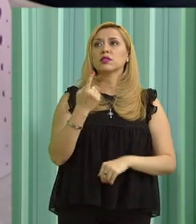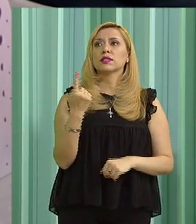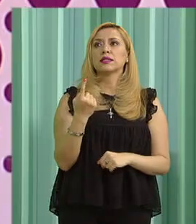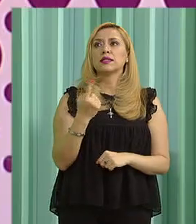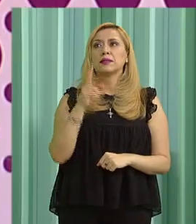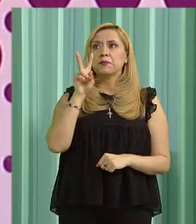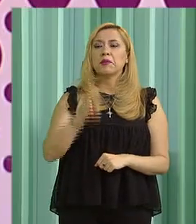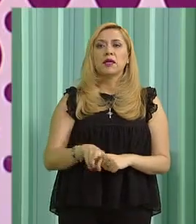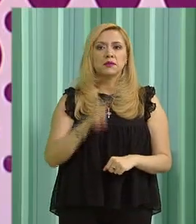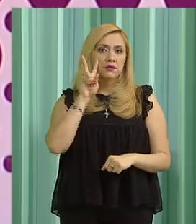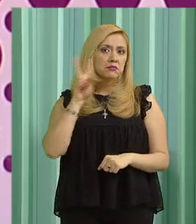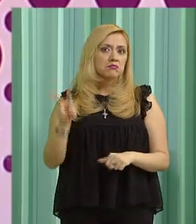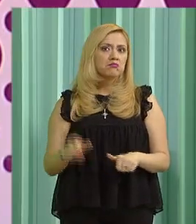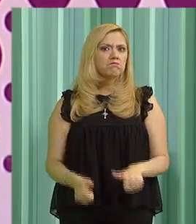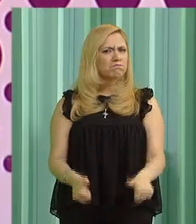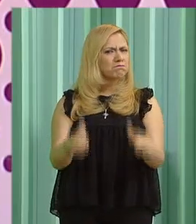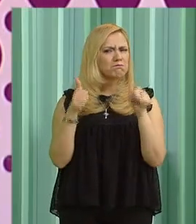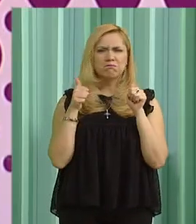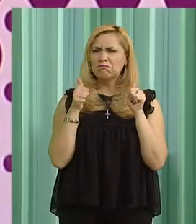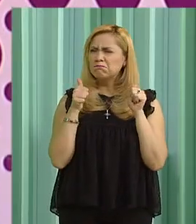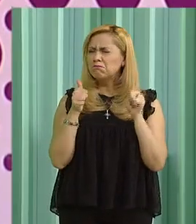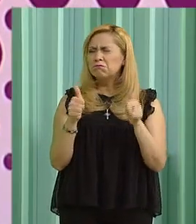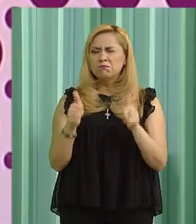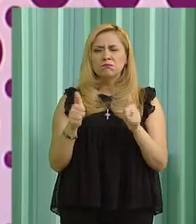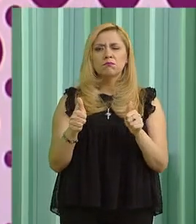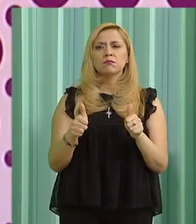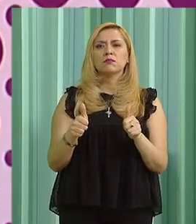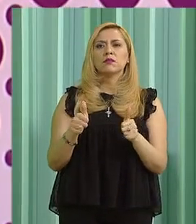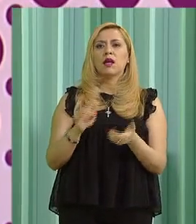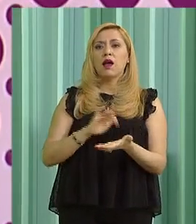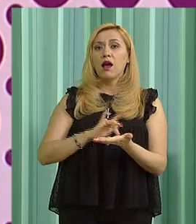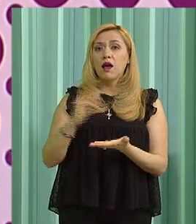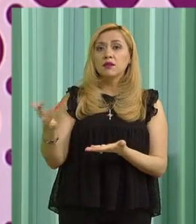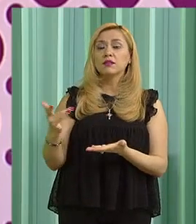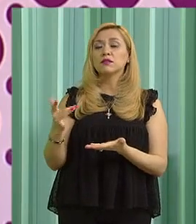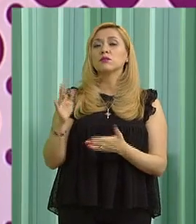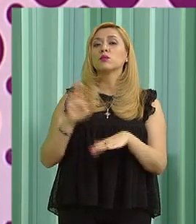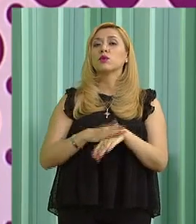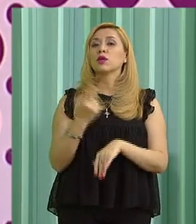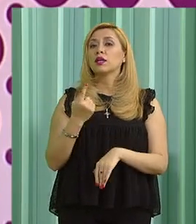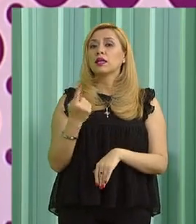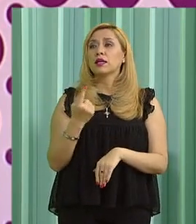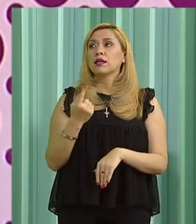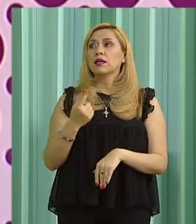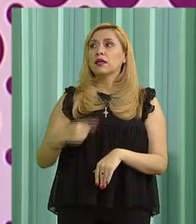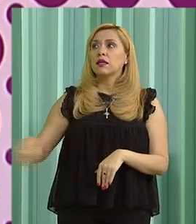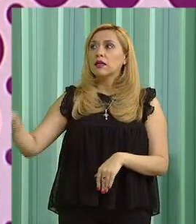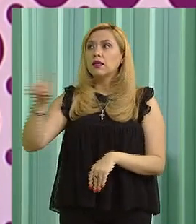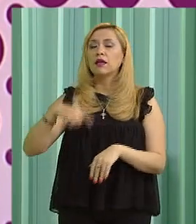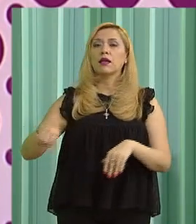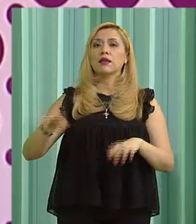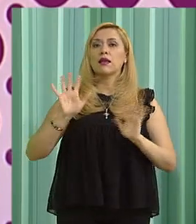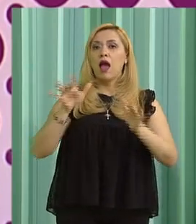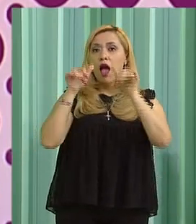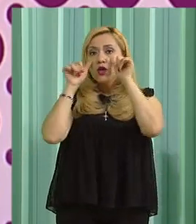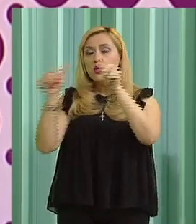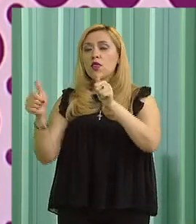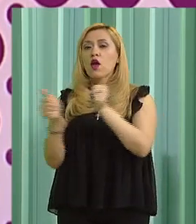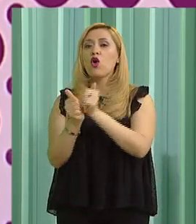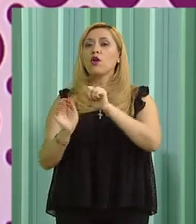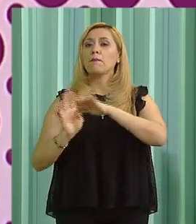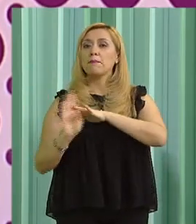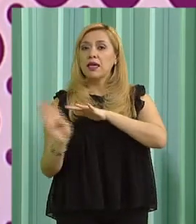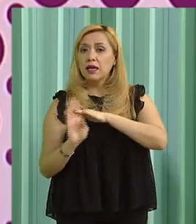un gran éxito en las intervenciones que se han hecho con migrantes y